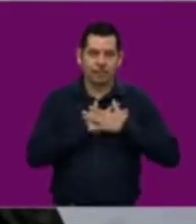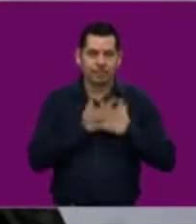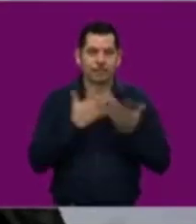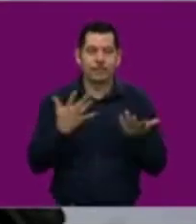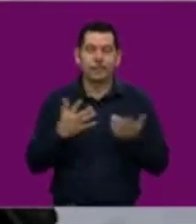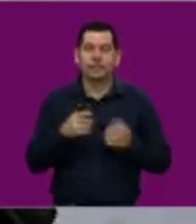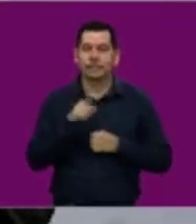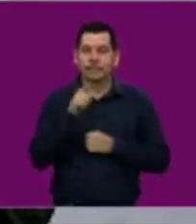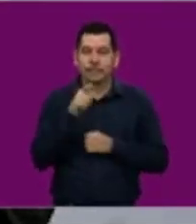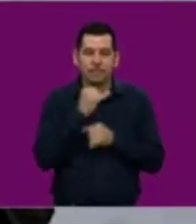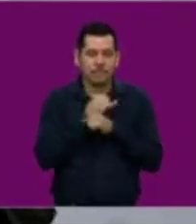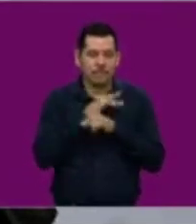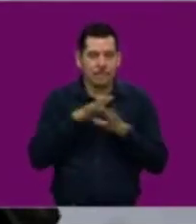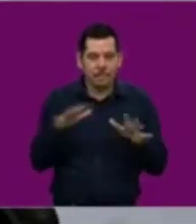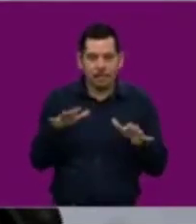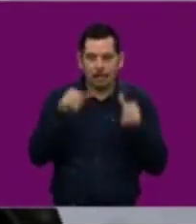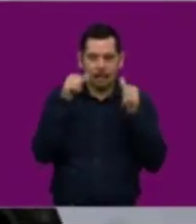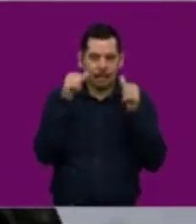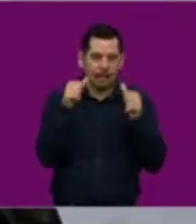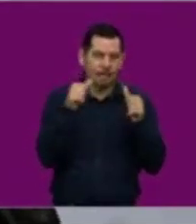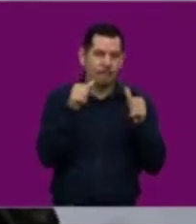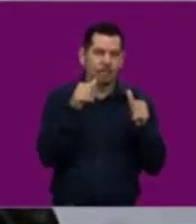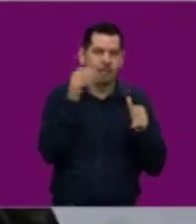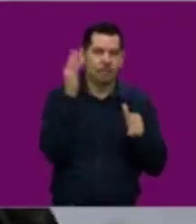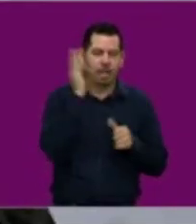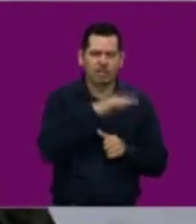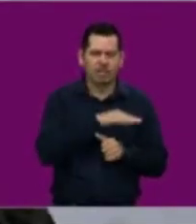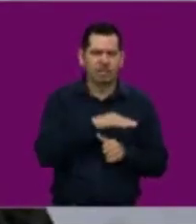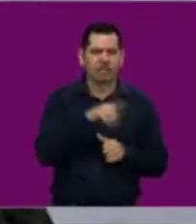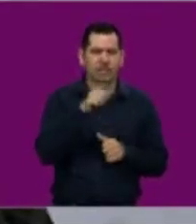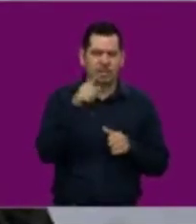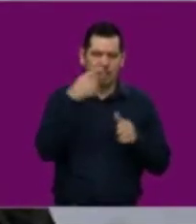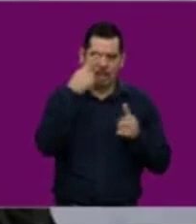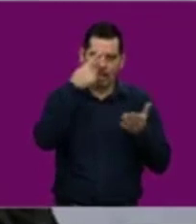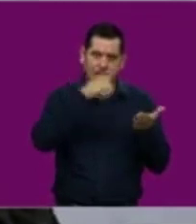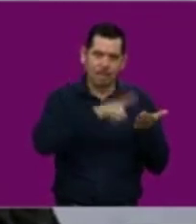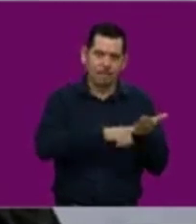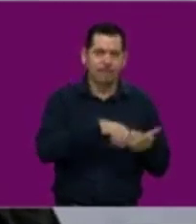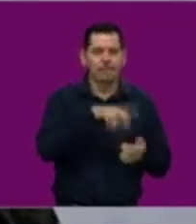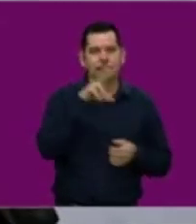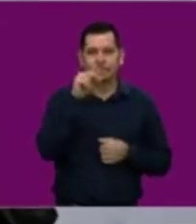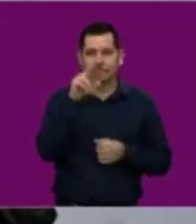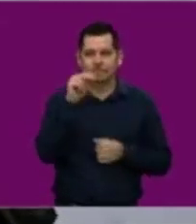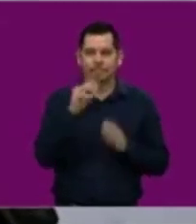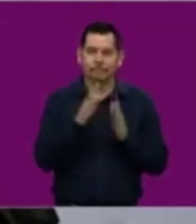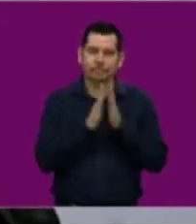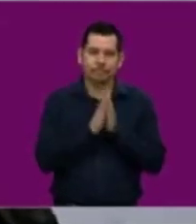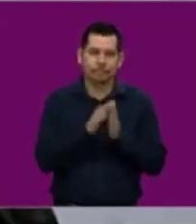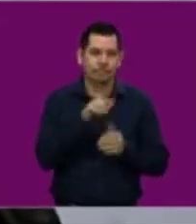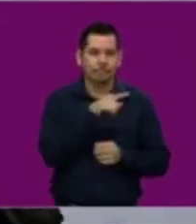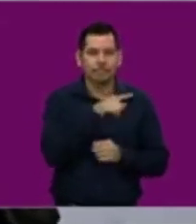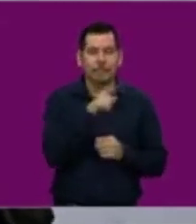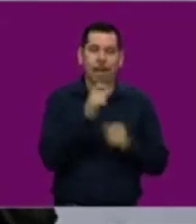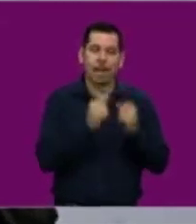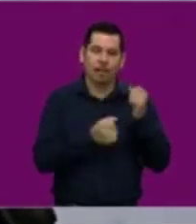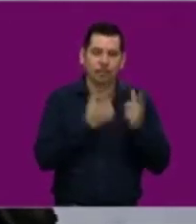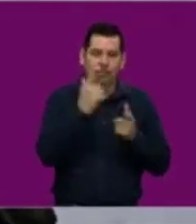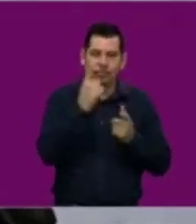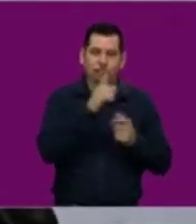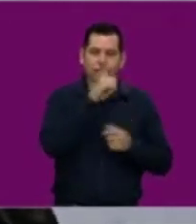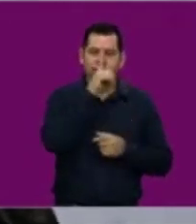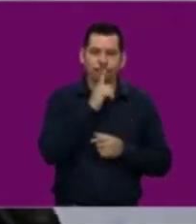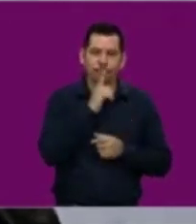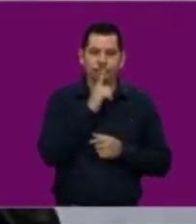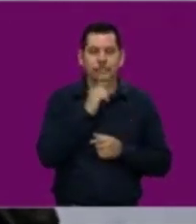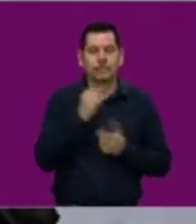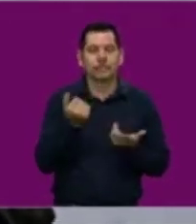nos faltan quienes anotan y dicen cuestiones que no son verdaderas aquí estamos nosotros